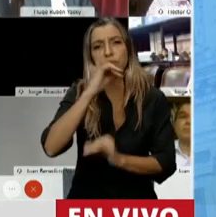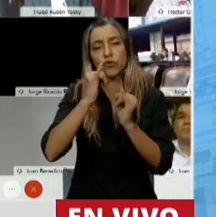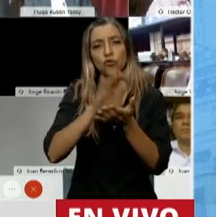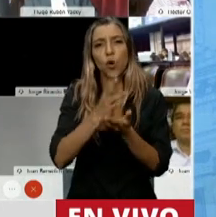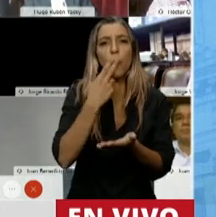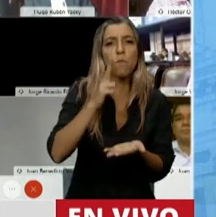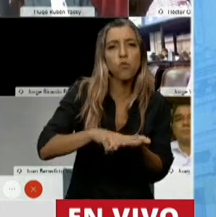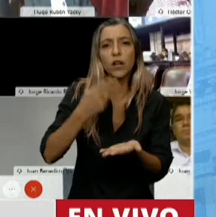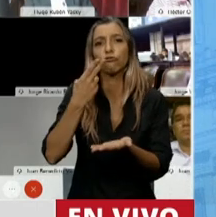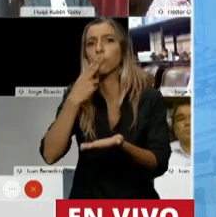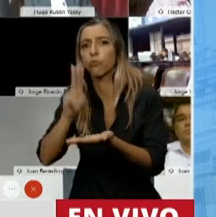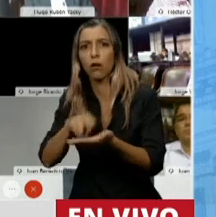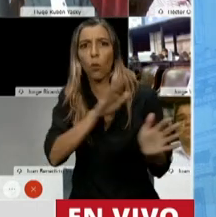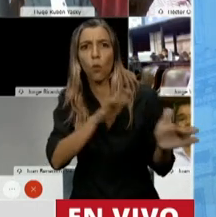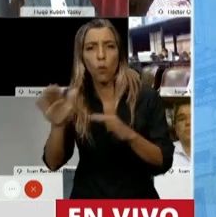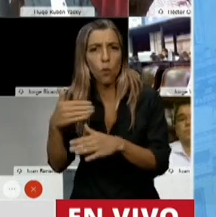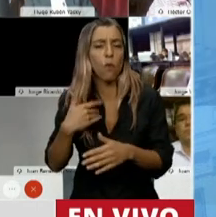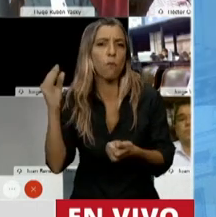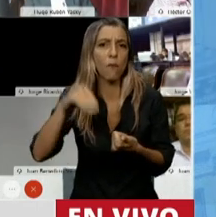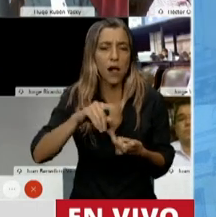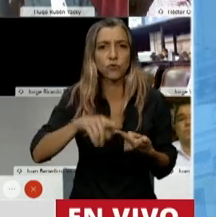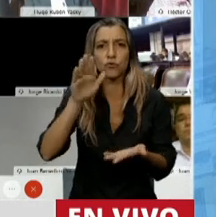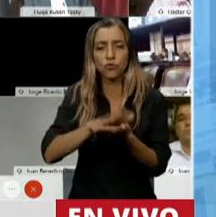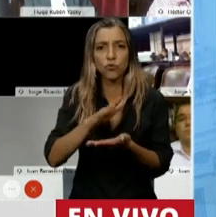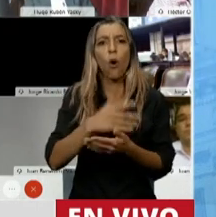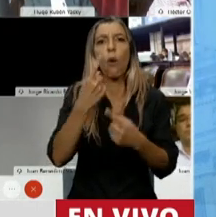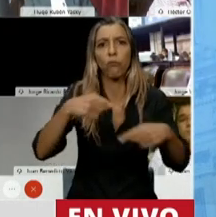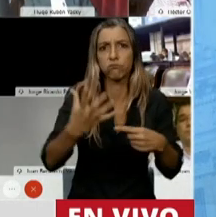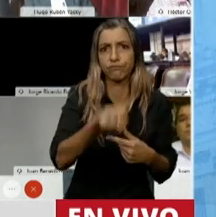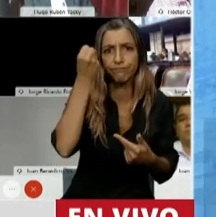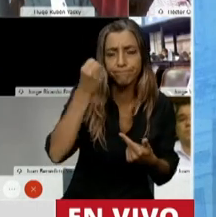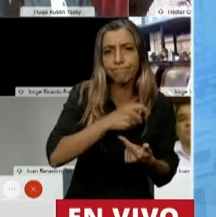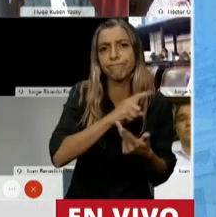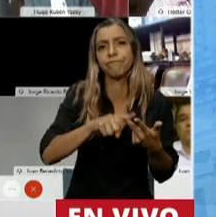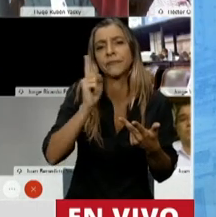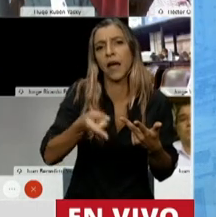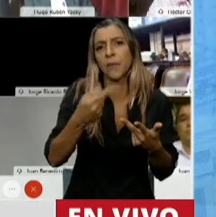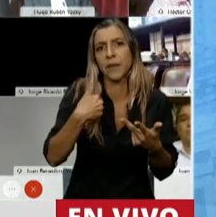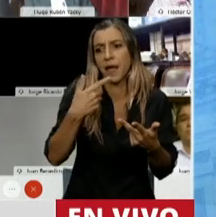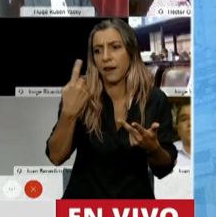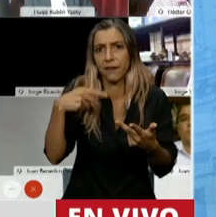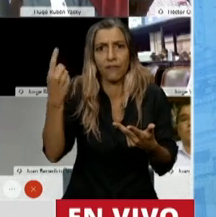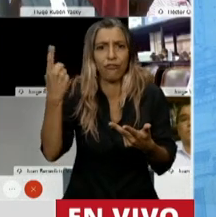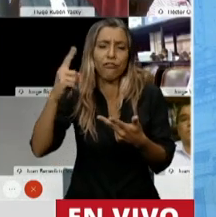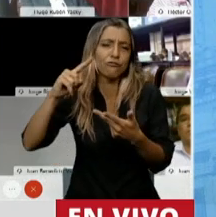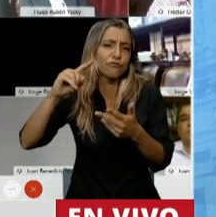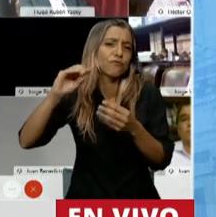imposición, sobre la confiscatoriedad y sobre un montón de cuestiones.